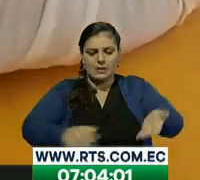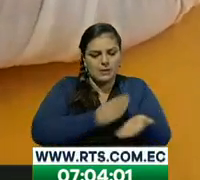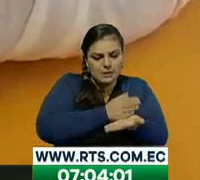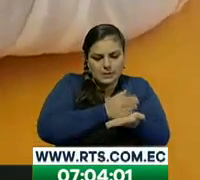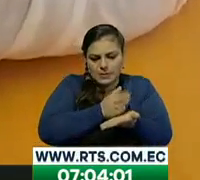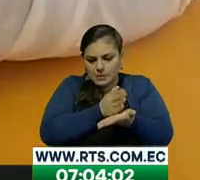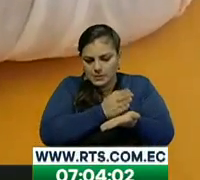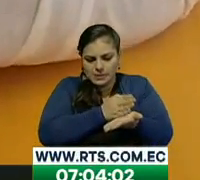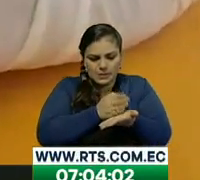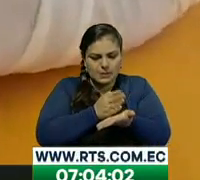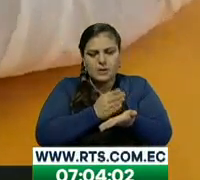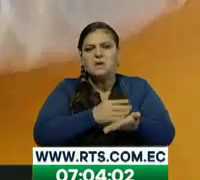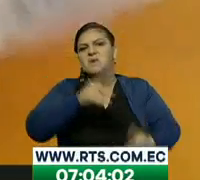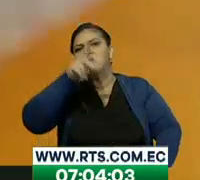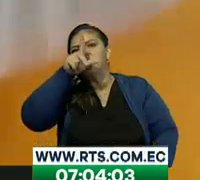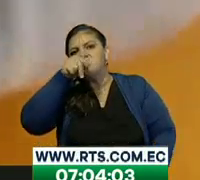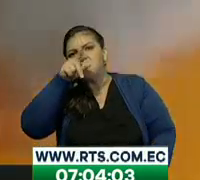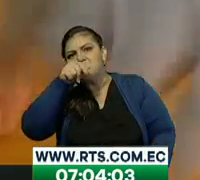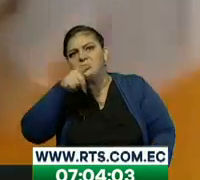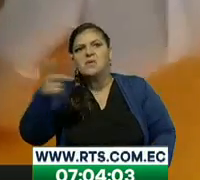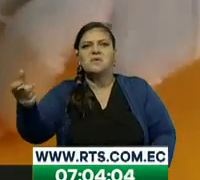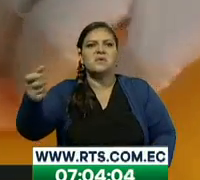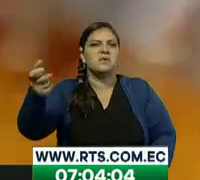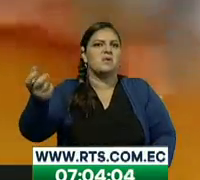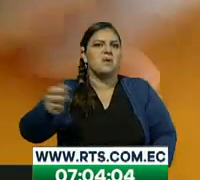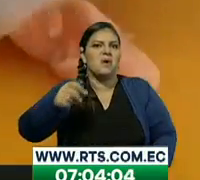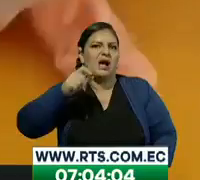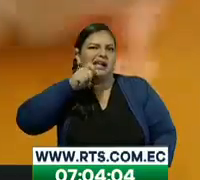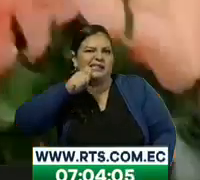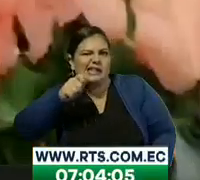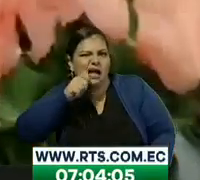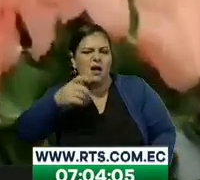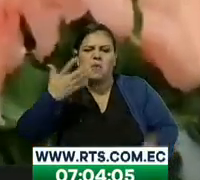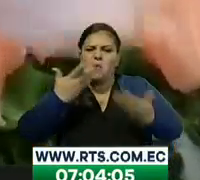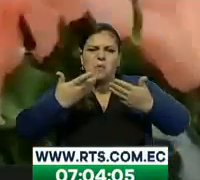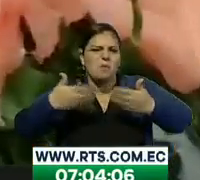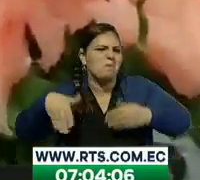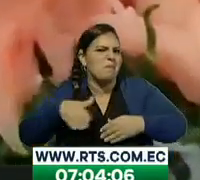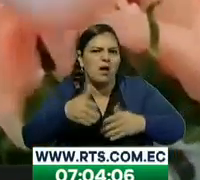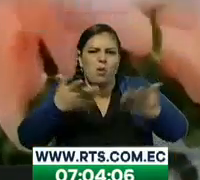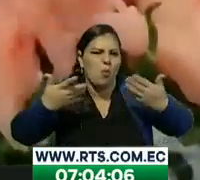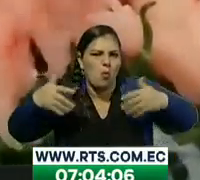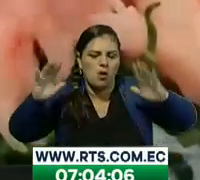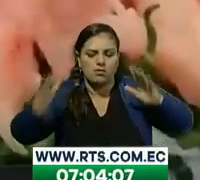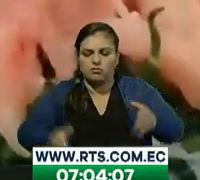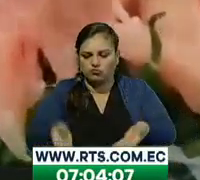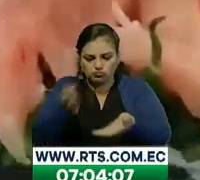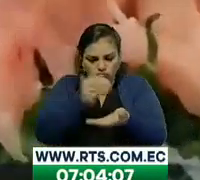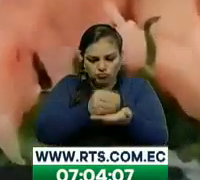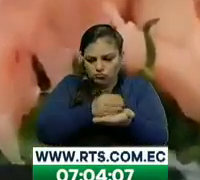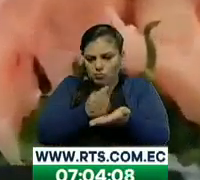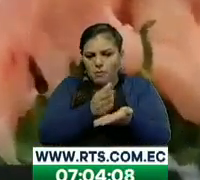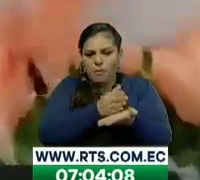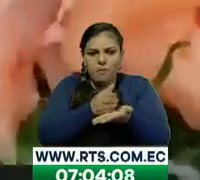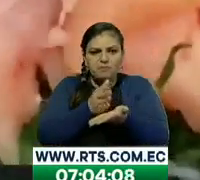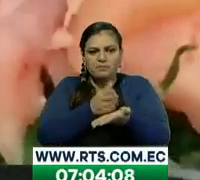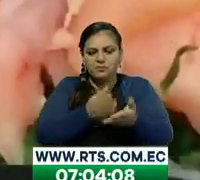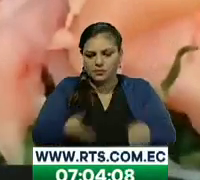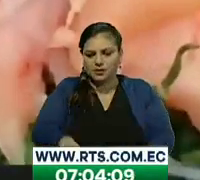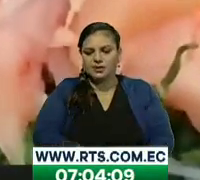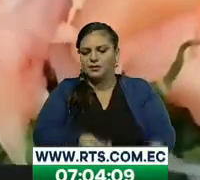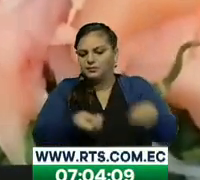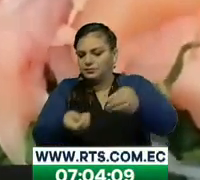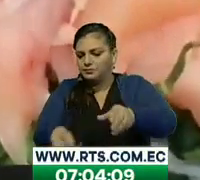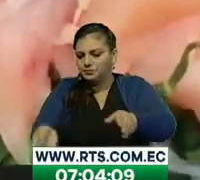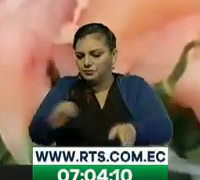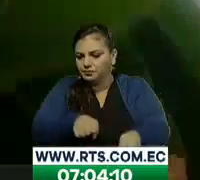clase de carne una vez que se ha envuelto los ingredientes se cierran la hoja de vijagual y se pone a la brasa hasta que esté completamente